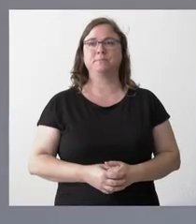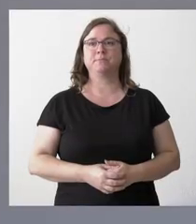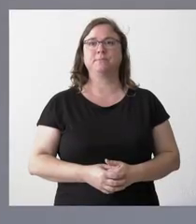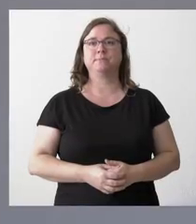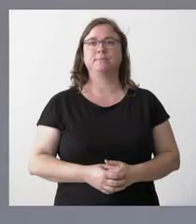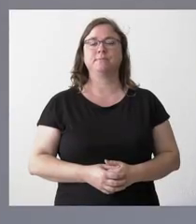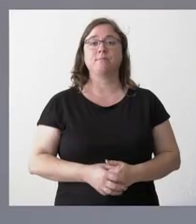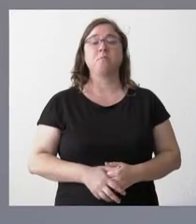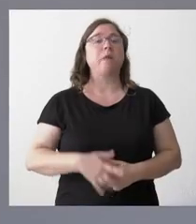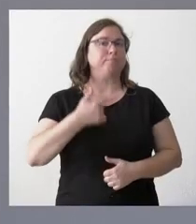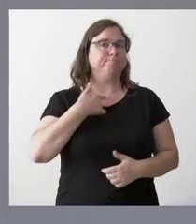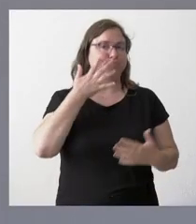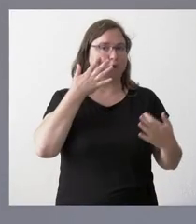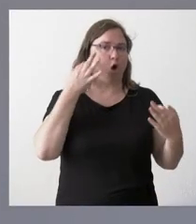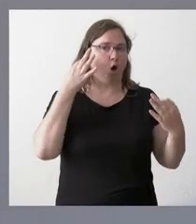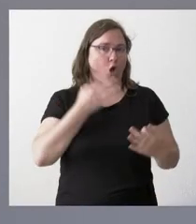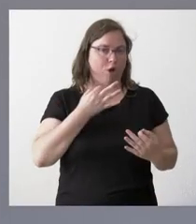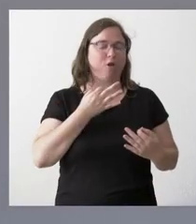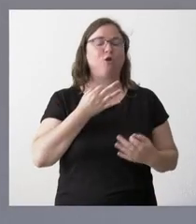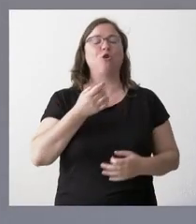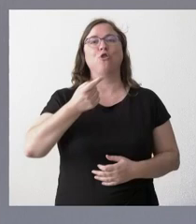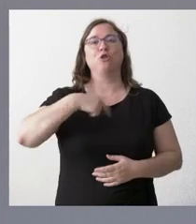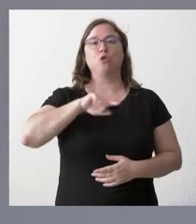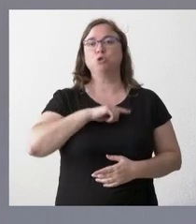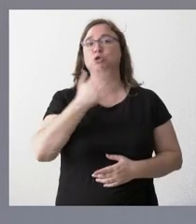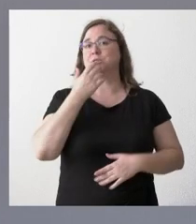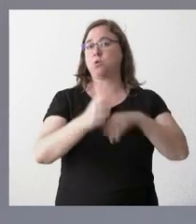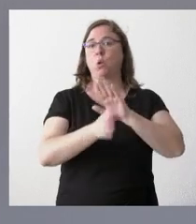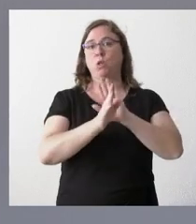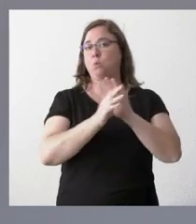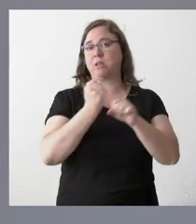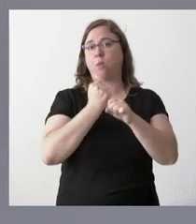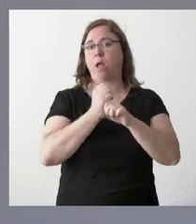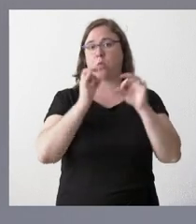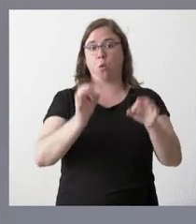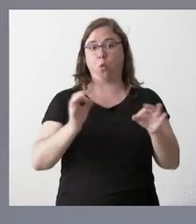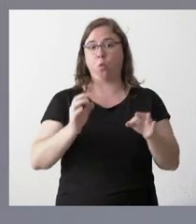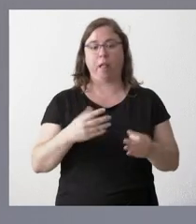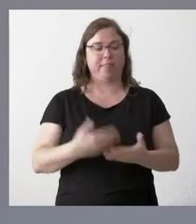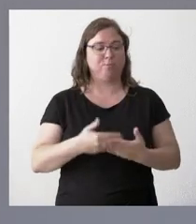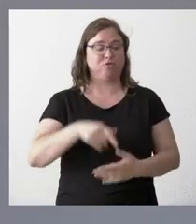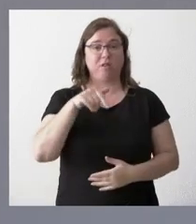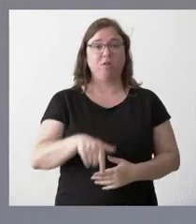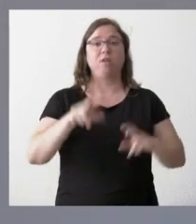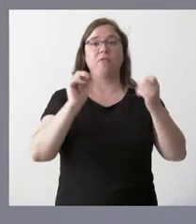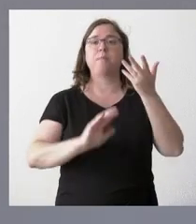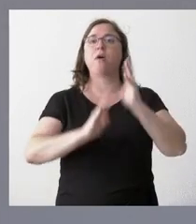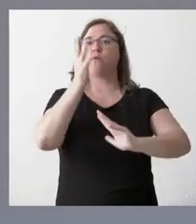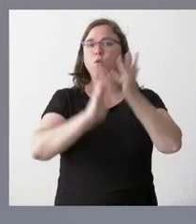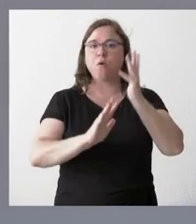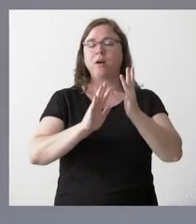Pues, lógicamente, el seguir trabajando, como estamos demostrando hoy, en materia de incendios, le hemos presentado un